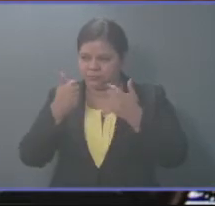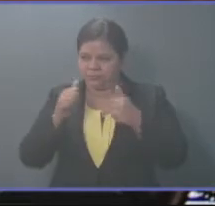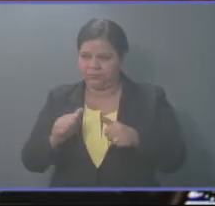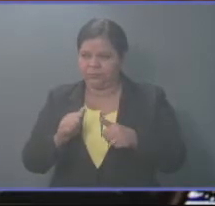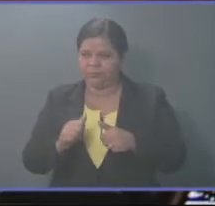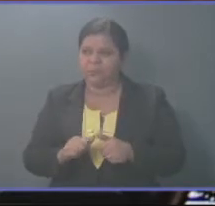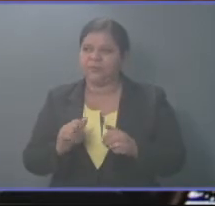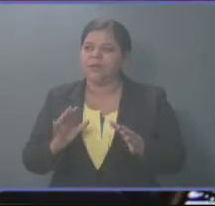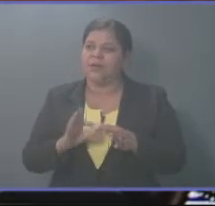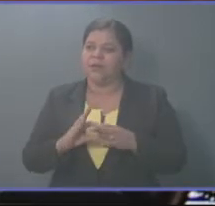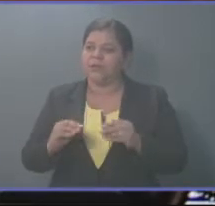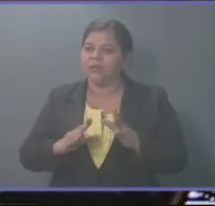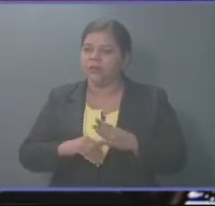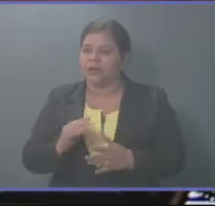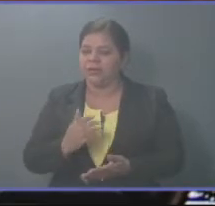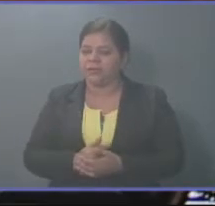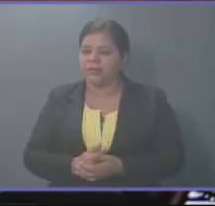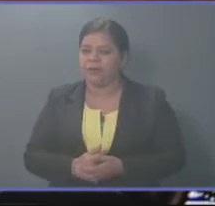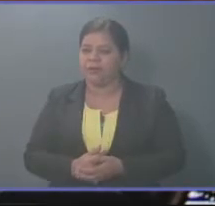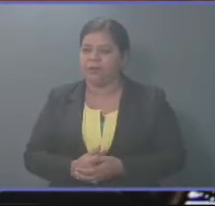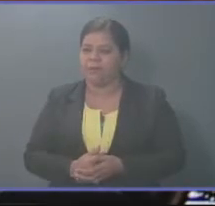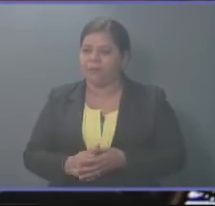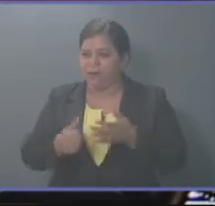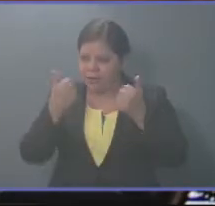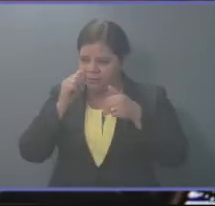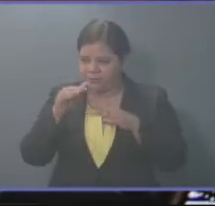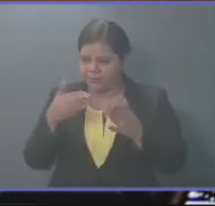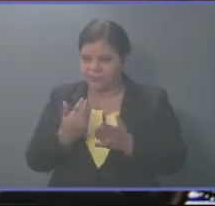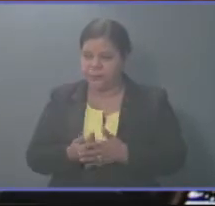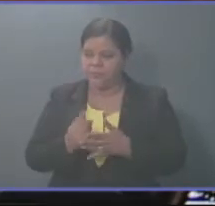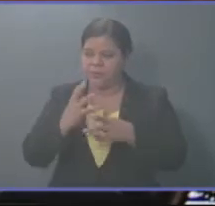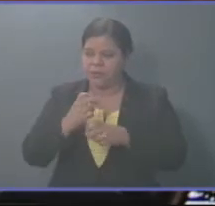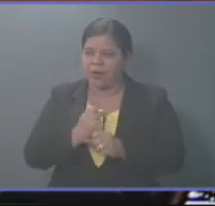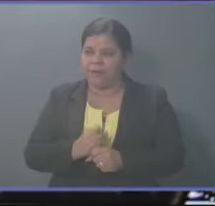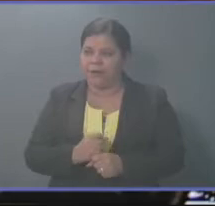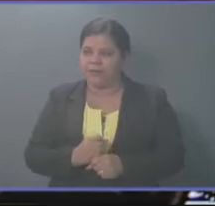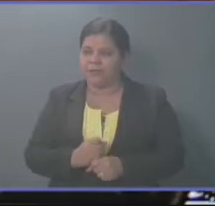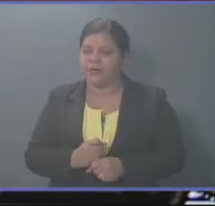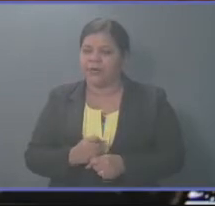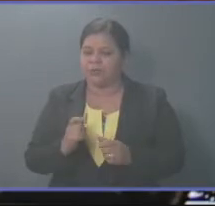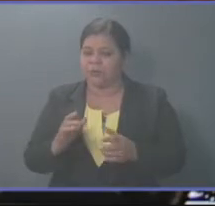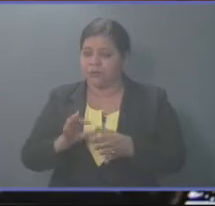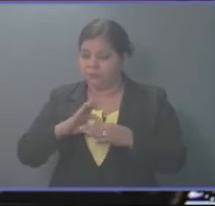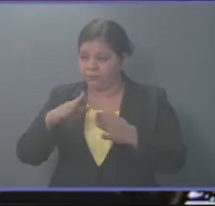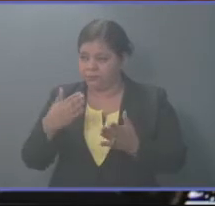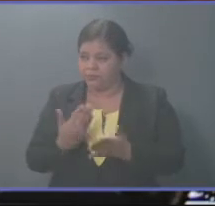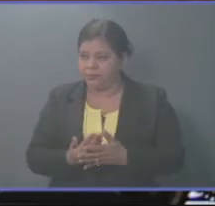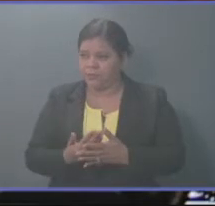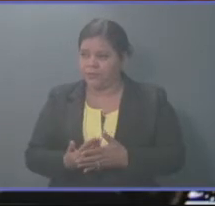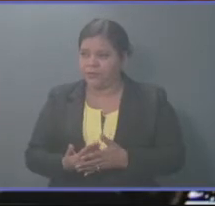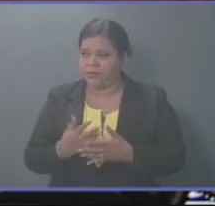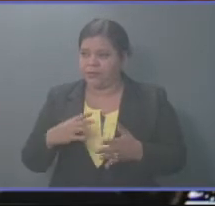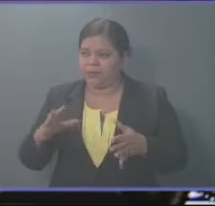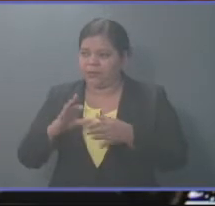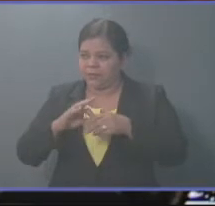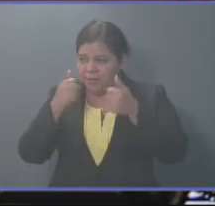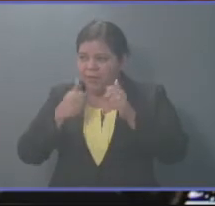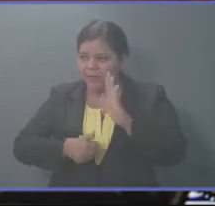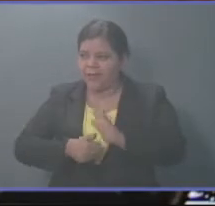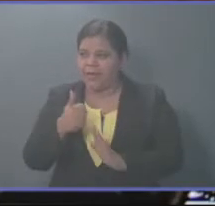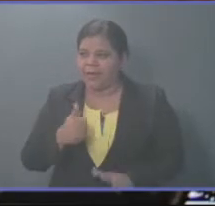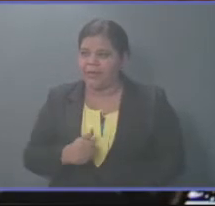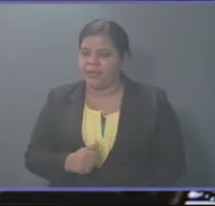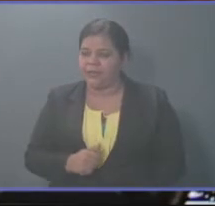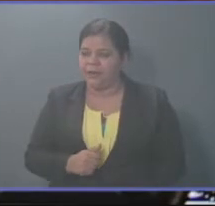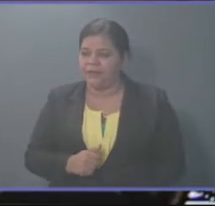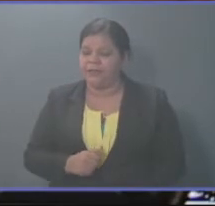la corresponsabilidad en cuanto a la garantía de sus derechos, considerando que estos la ejercen de manera progresiva